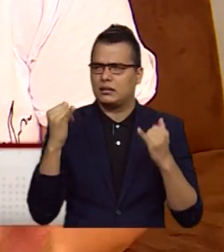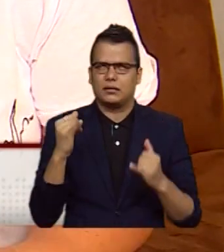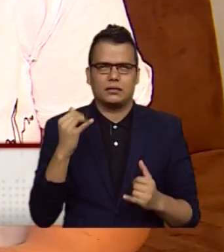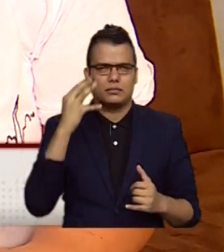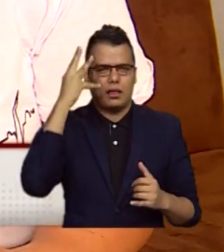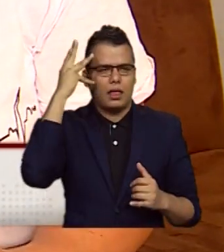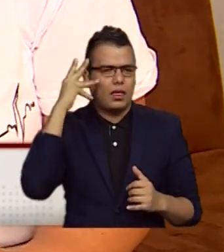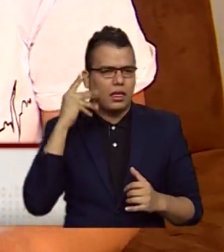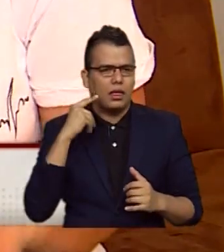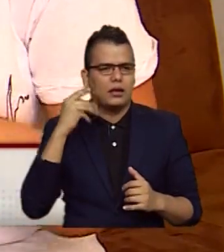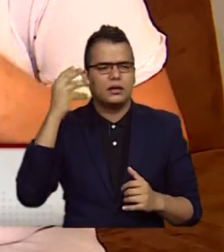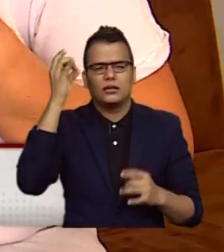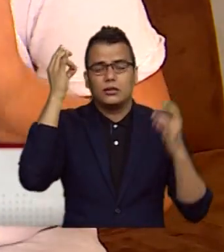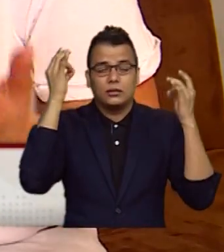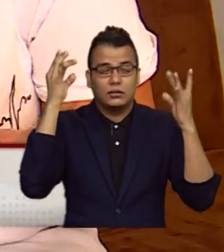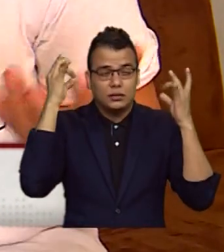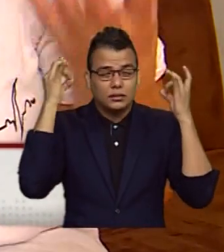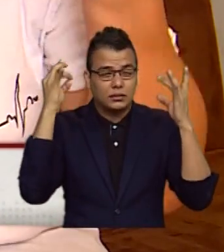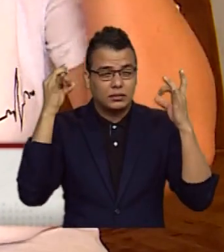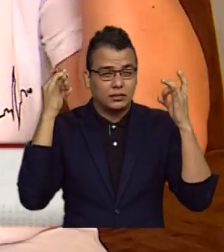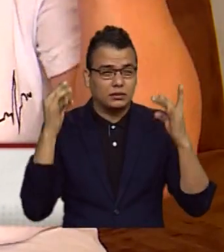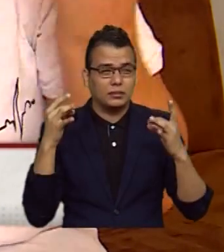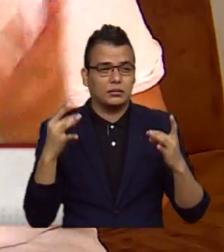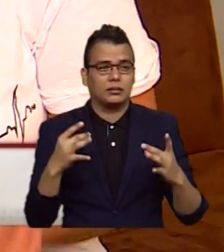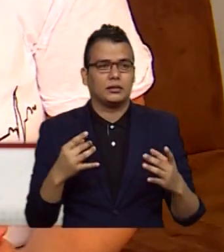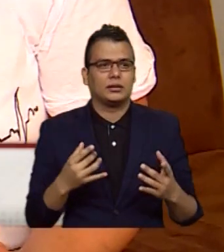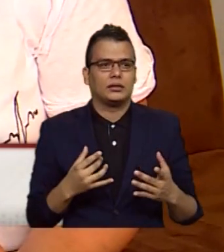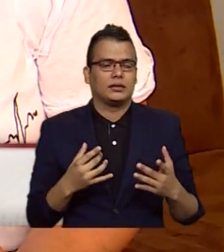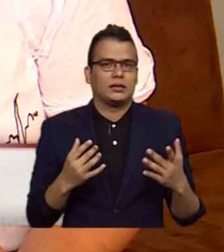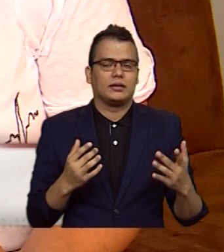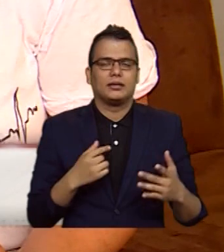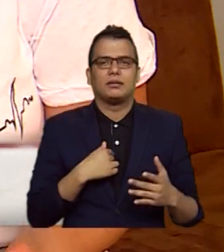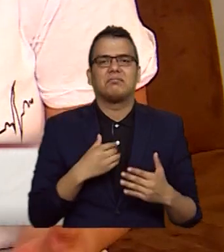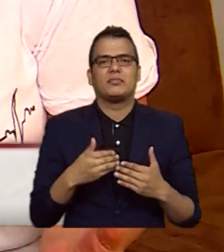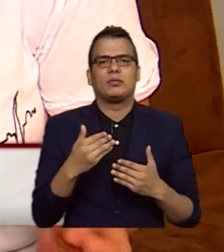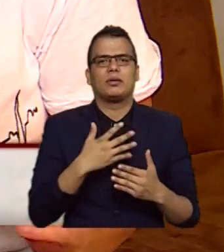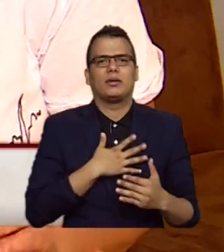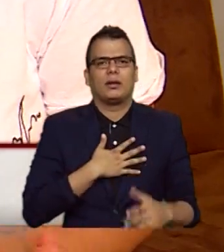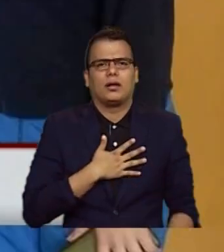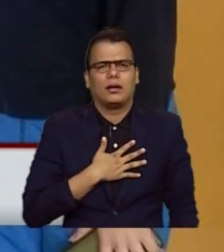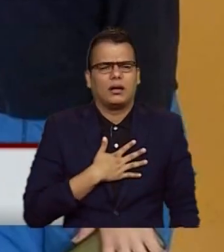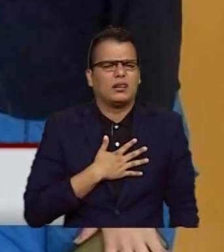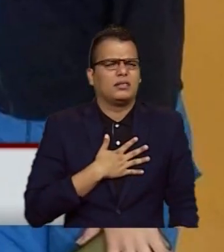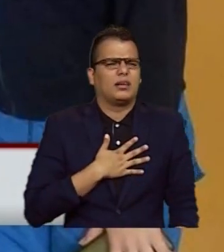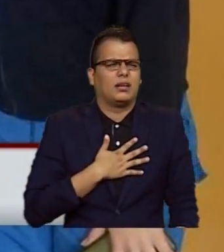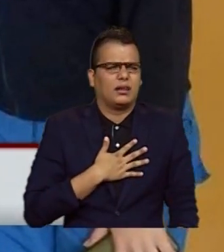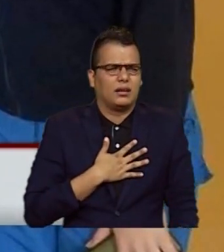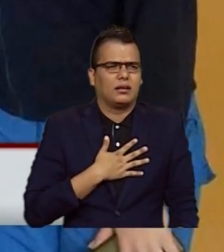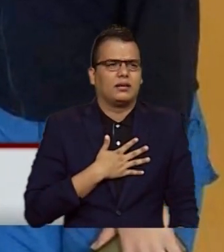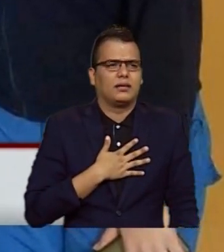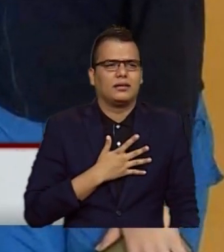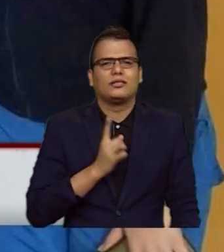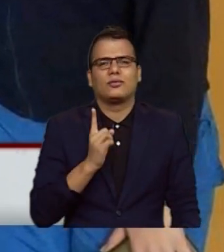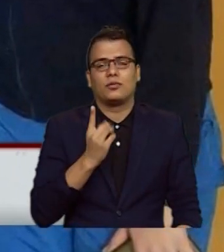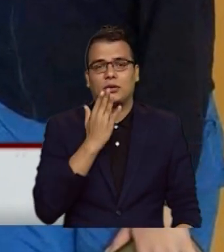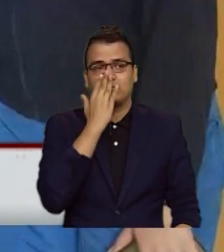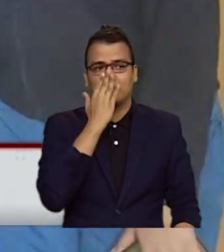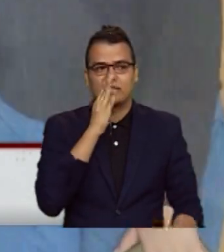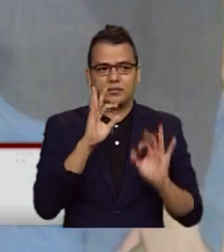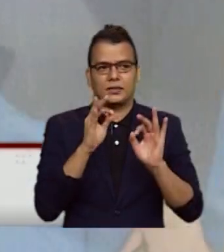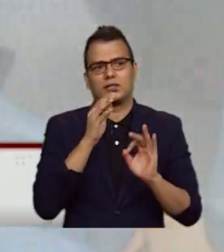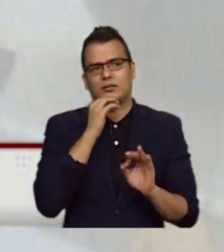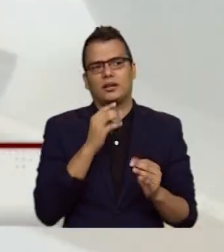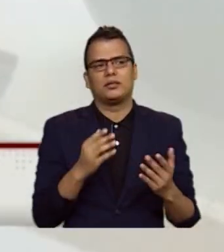impresionante. Ya al último era la asfixia, claro, no me llegaba oxígeno al cerebro, entonces el dolor era insoportable. Los diagnósticos